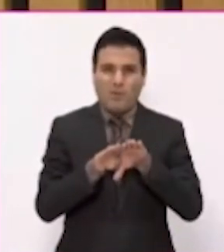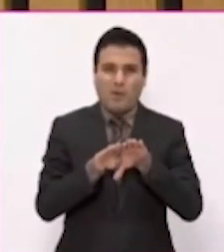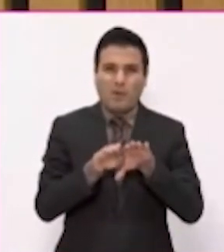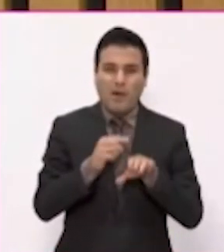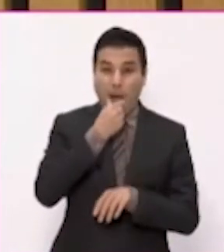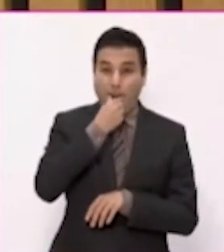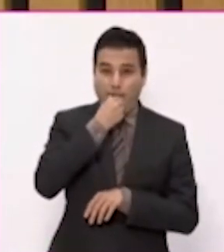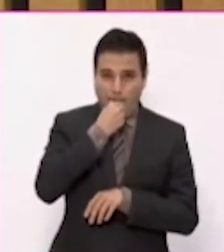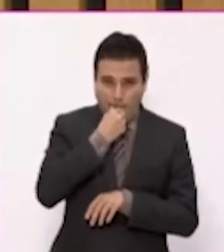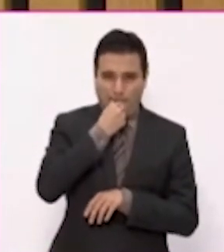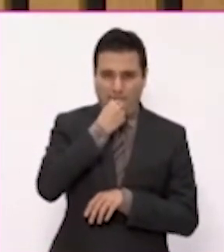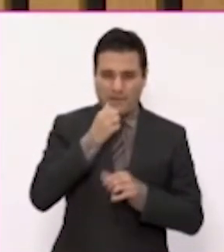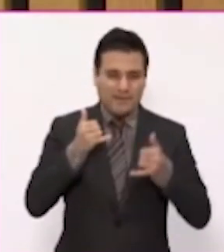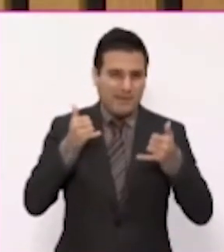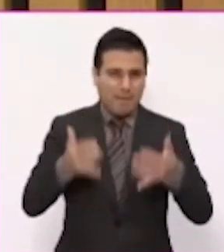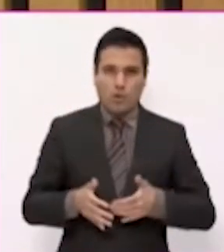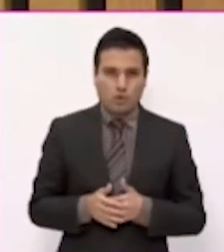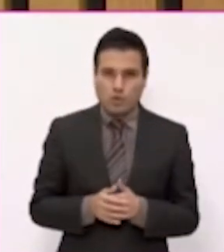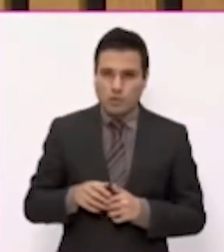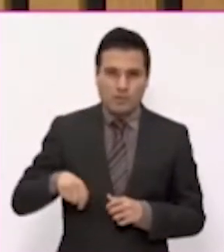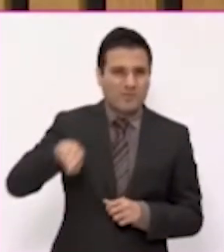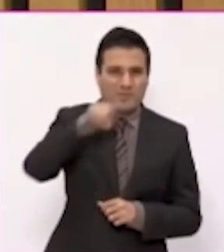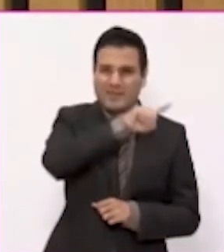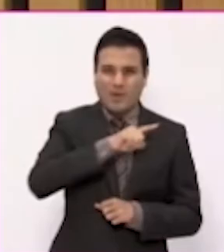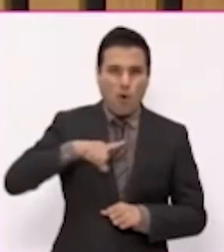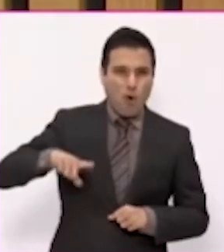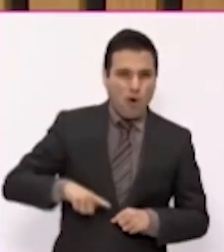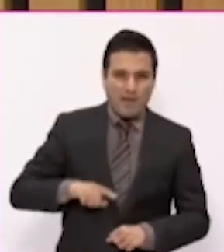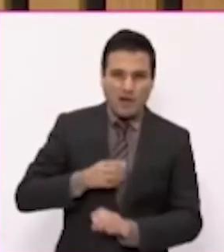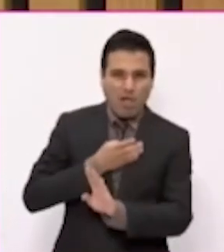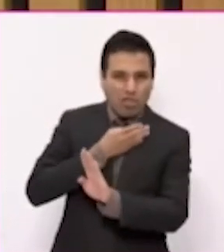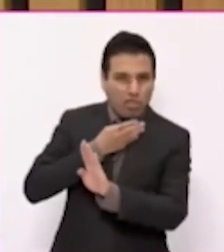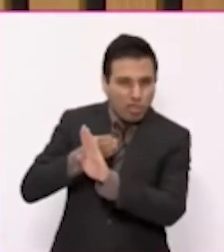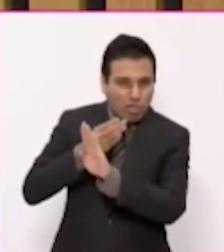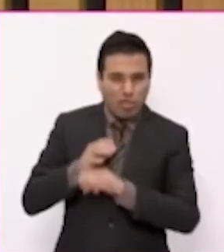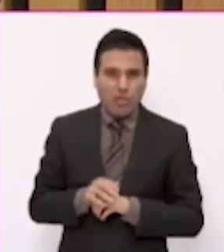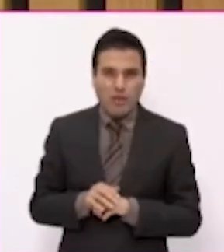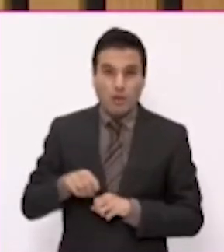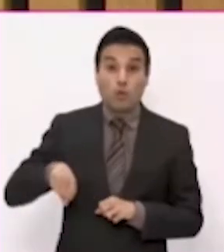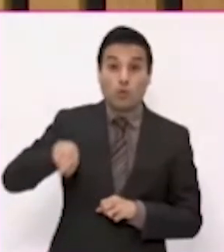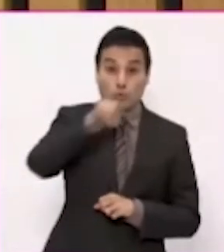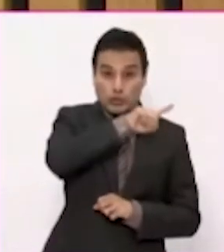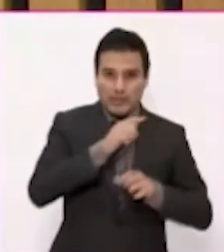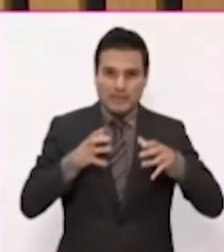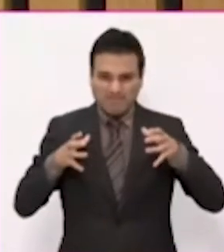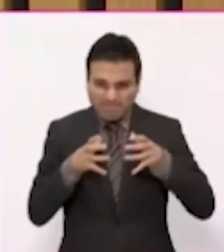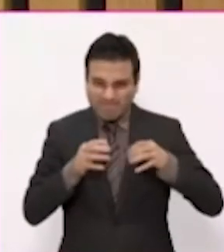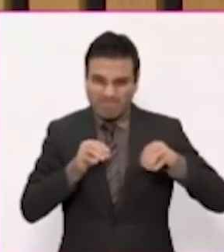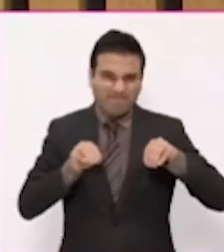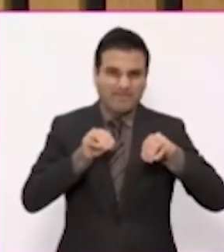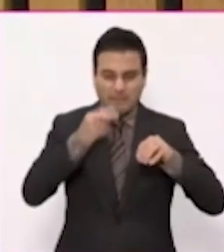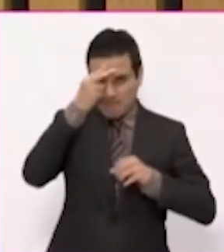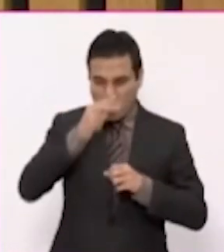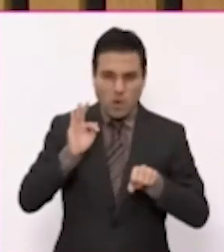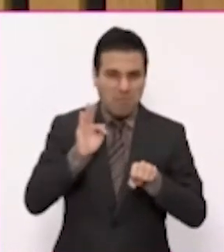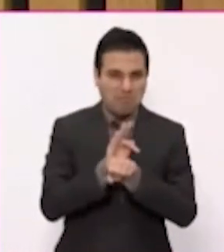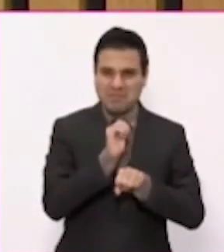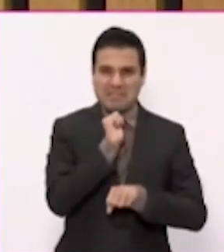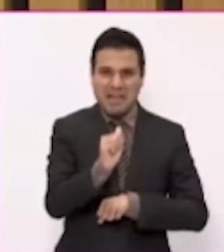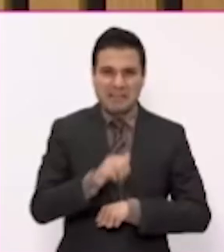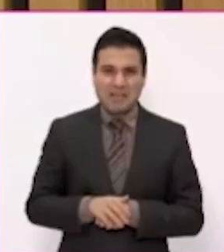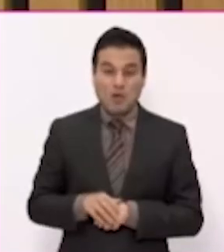órgano faccioso, están en contra de nuestro gobierno, están en contra del movimiento, filtran la información